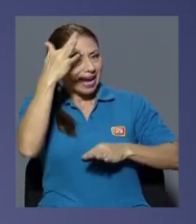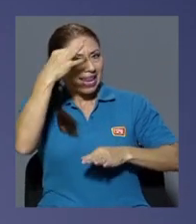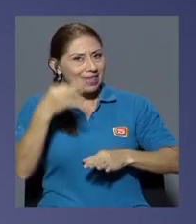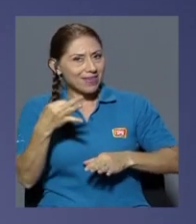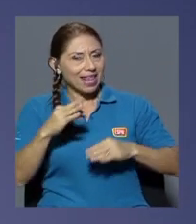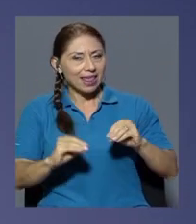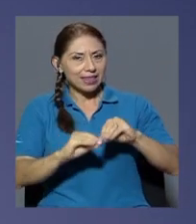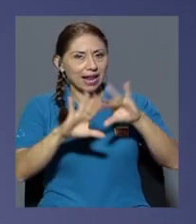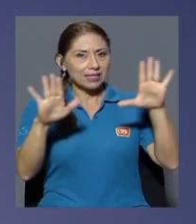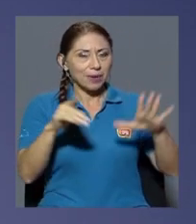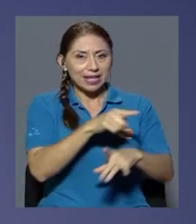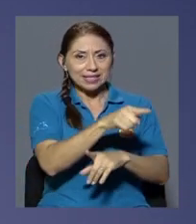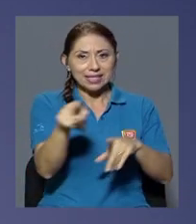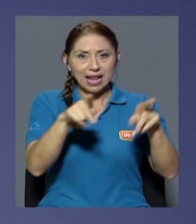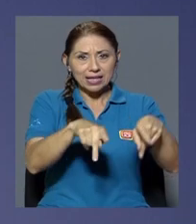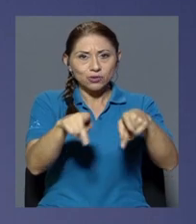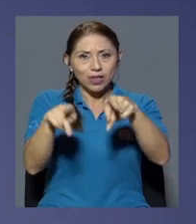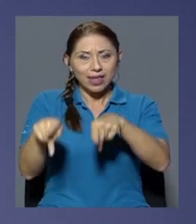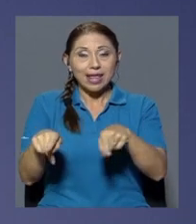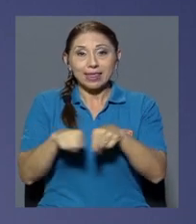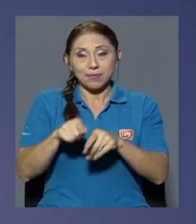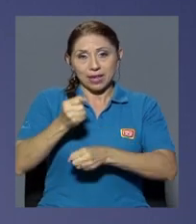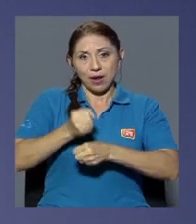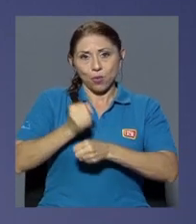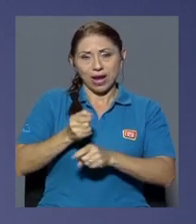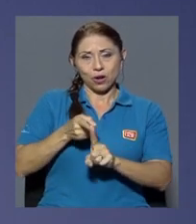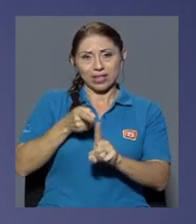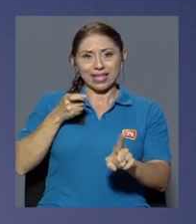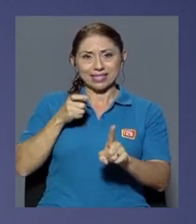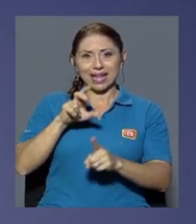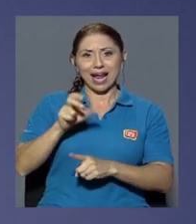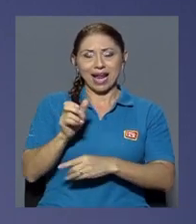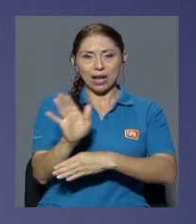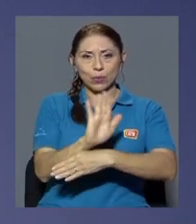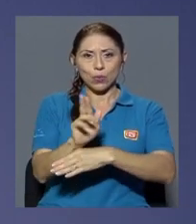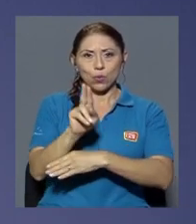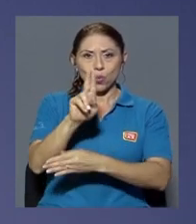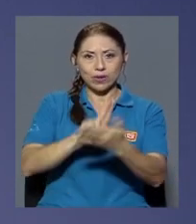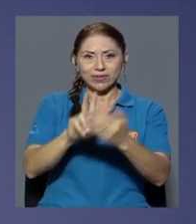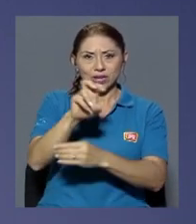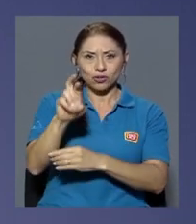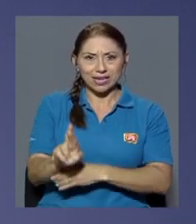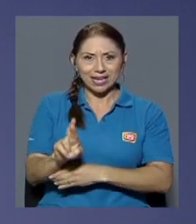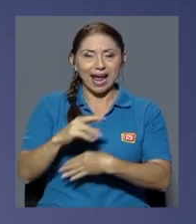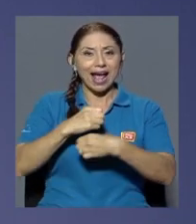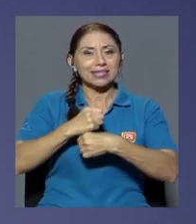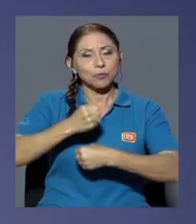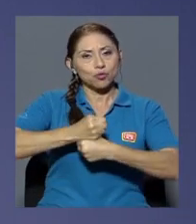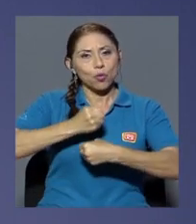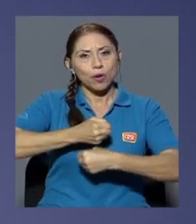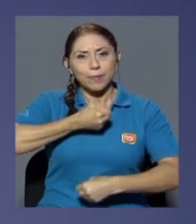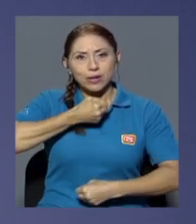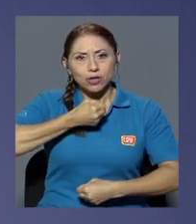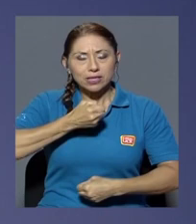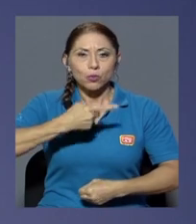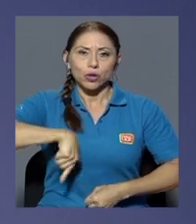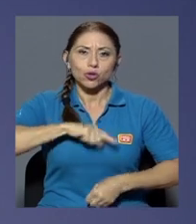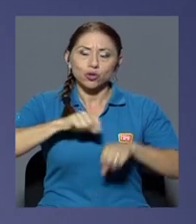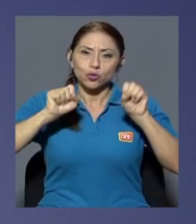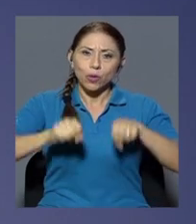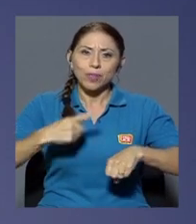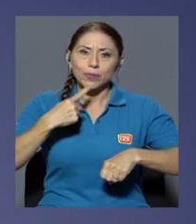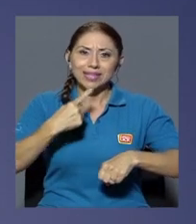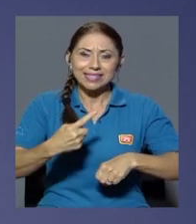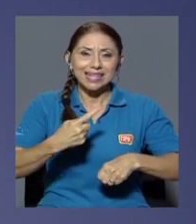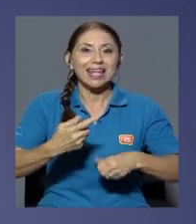la ciudadanía y creo que es parte también de la labor que hacemos desde el canal universidad de costa rica quienes hacemos periodismo y quiénes podemos decir que la